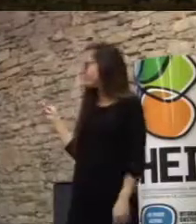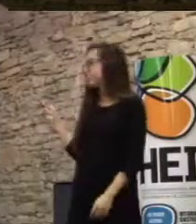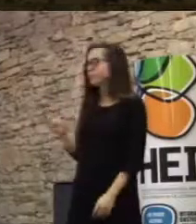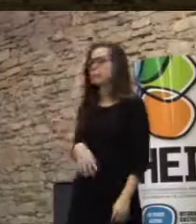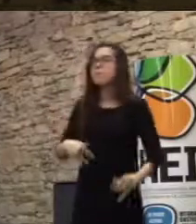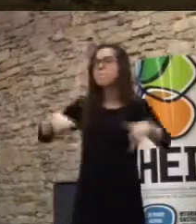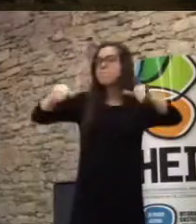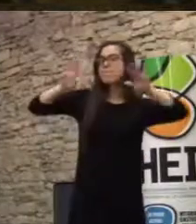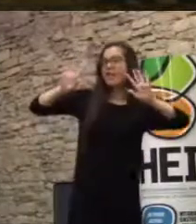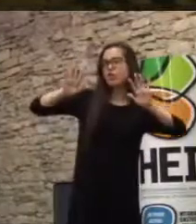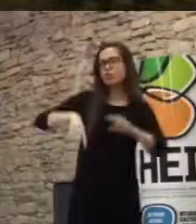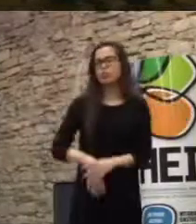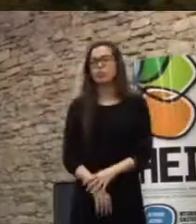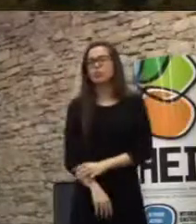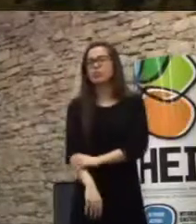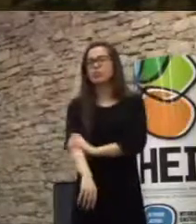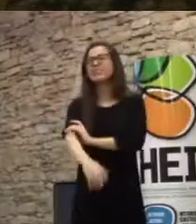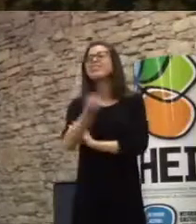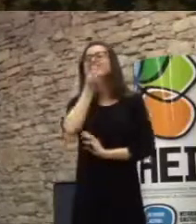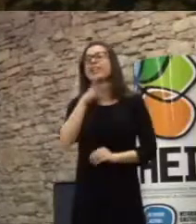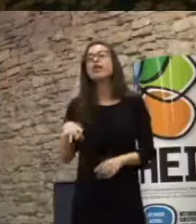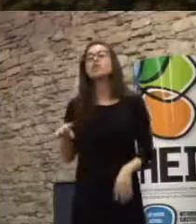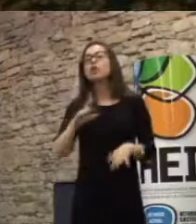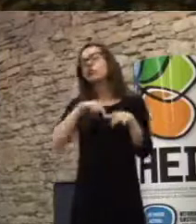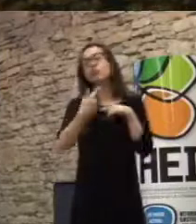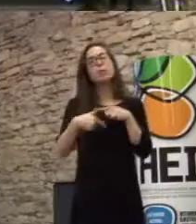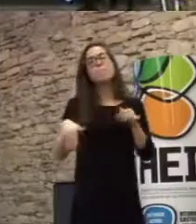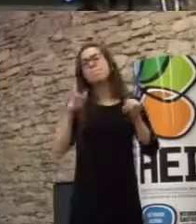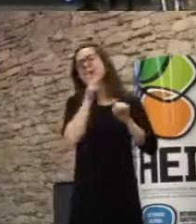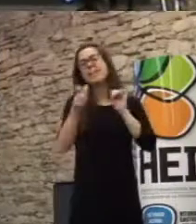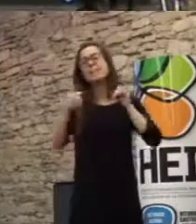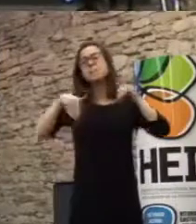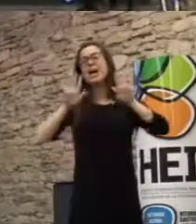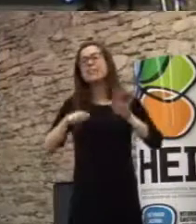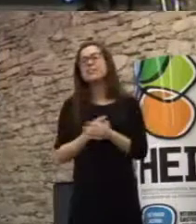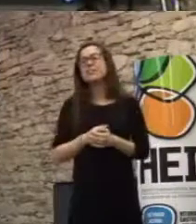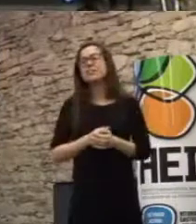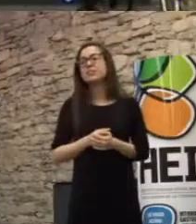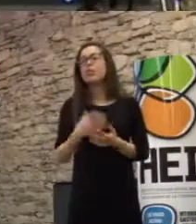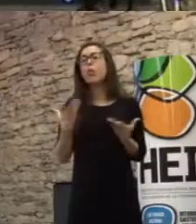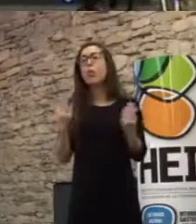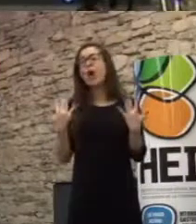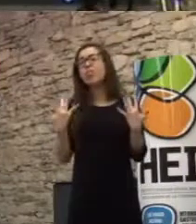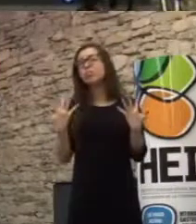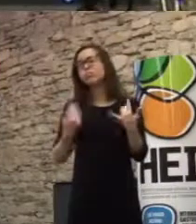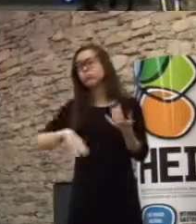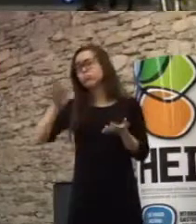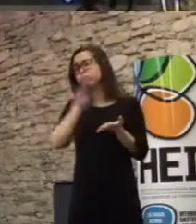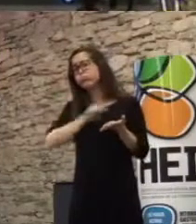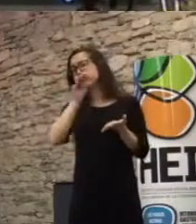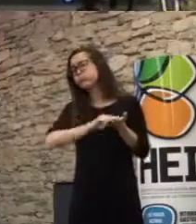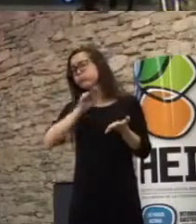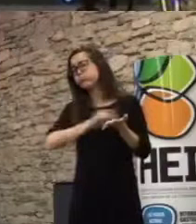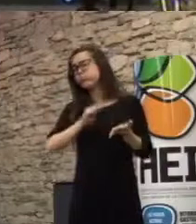os suena tiene usar pero a diario quien usa más de 100 mil veces al día que le pasa al